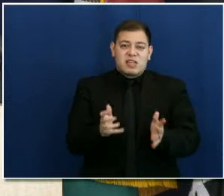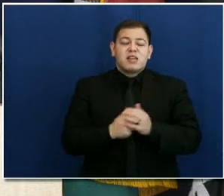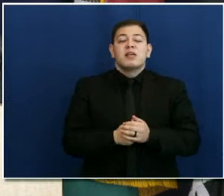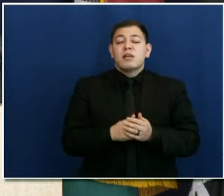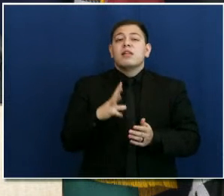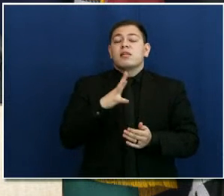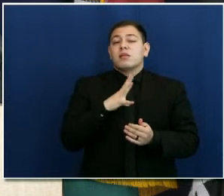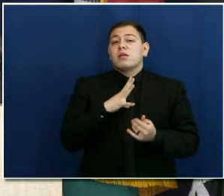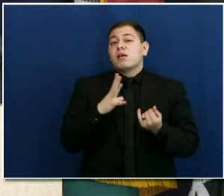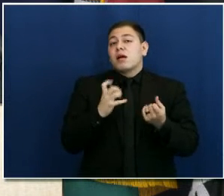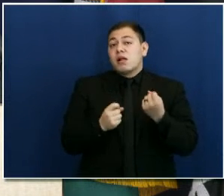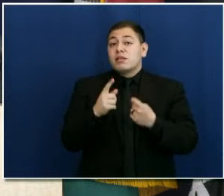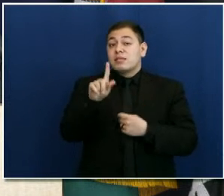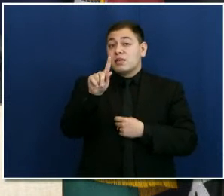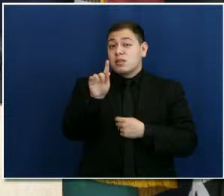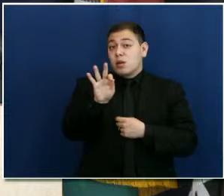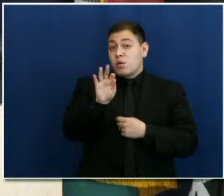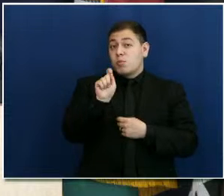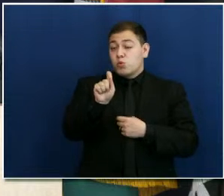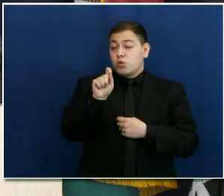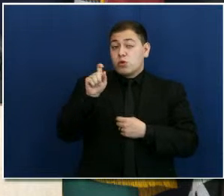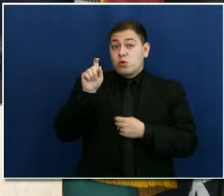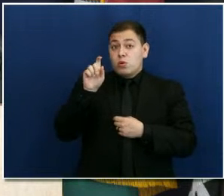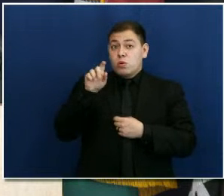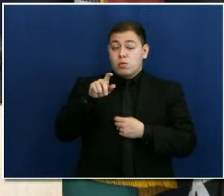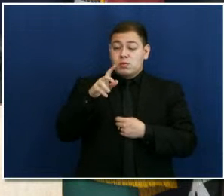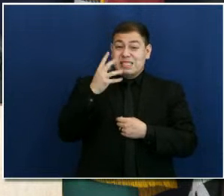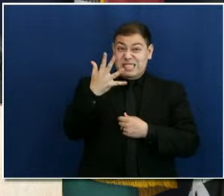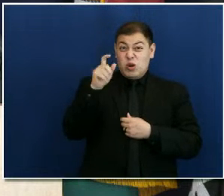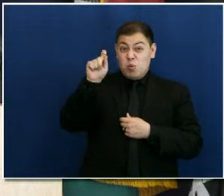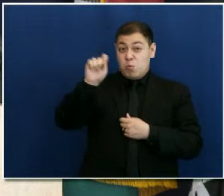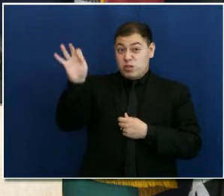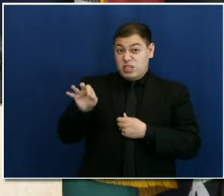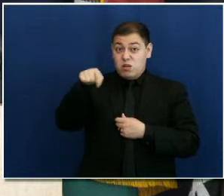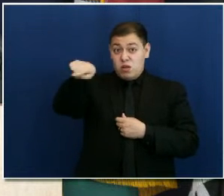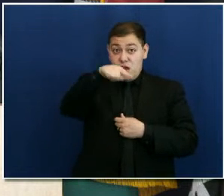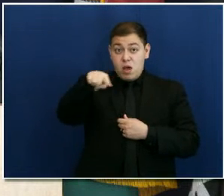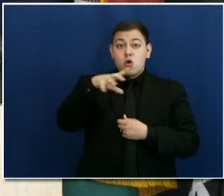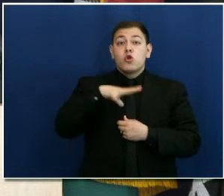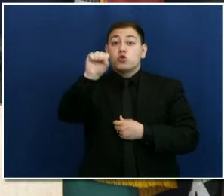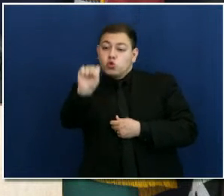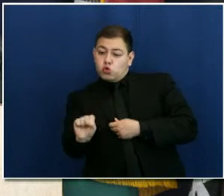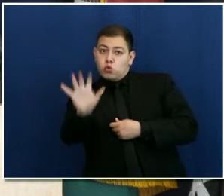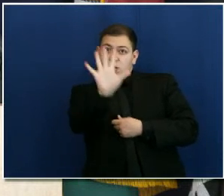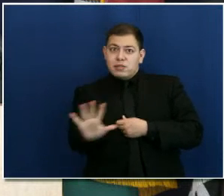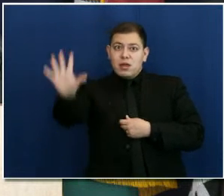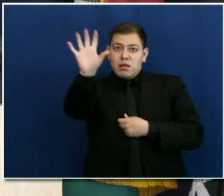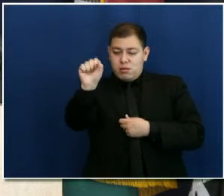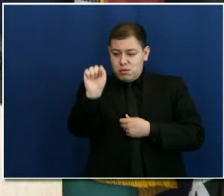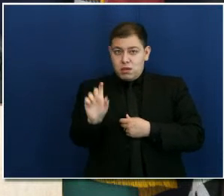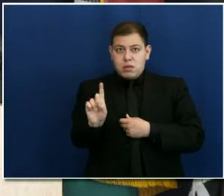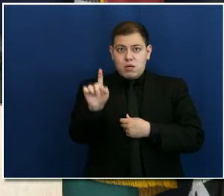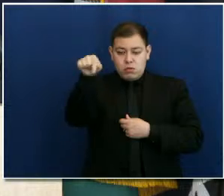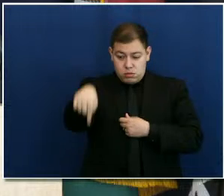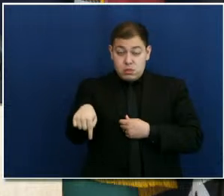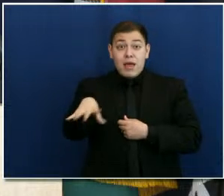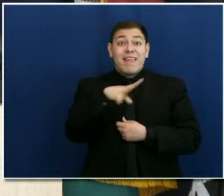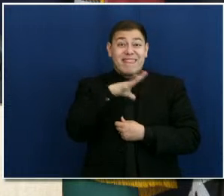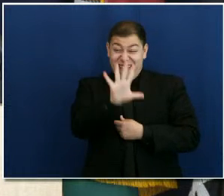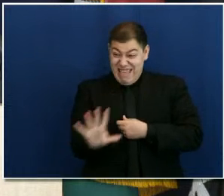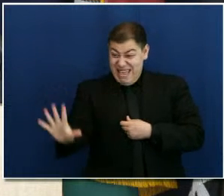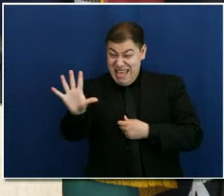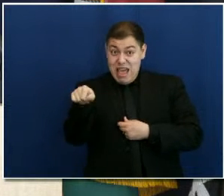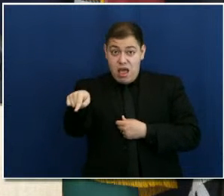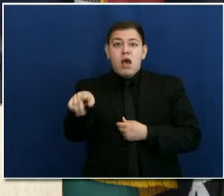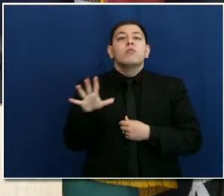el 70.7% de los latinos en el sur del condado de San Diego ya han sido vacunados, y esta cifra es la más alta del condado. Eso es importante